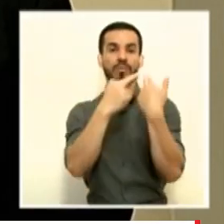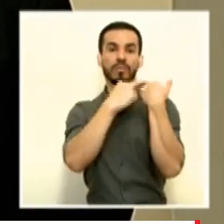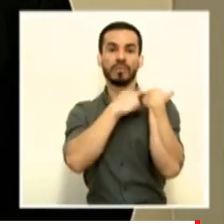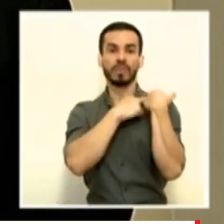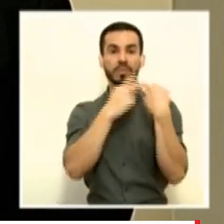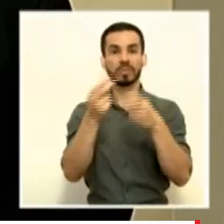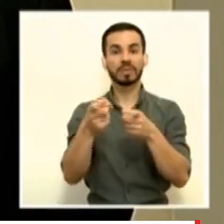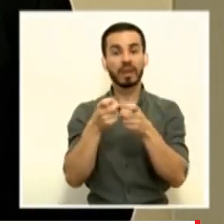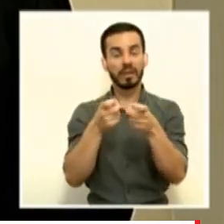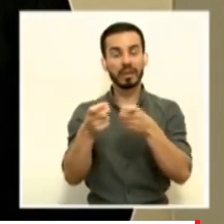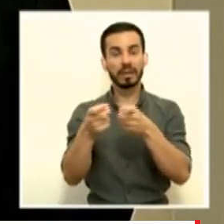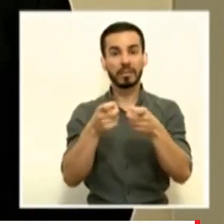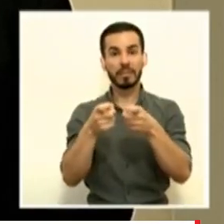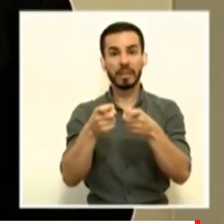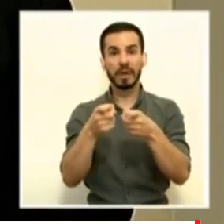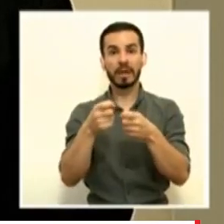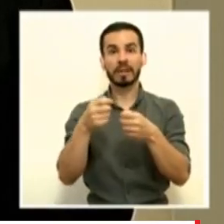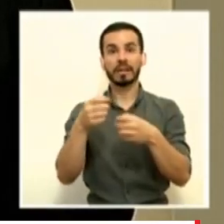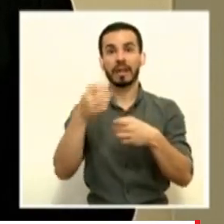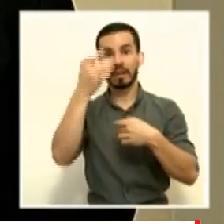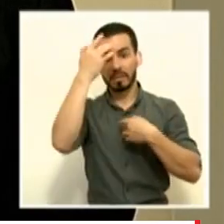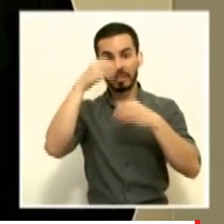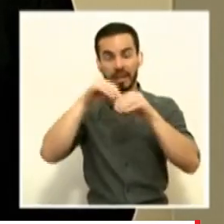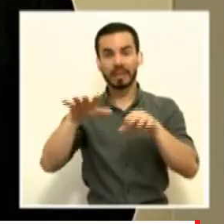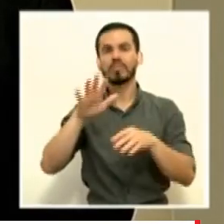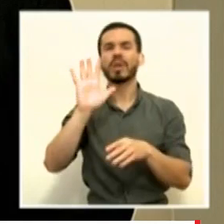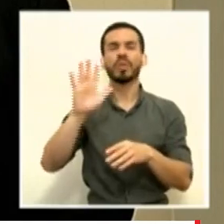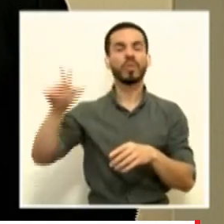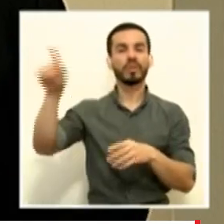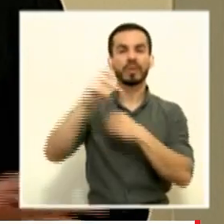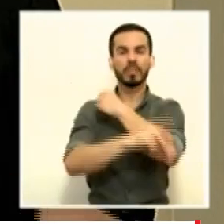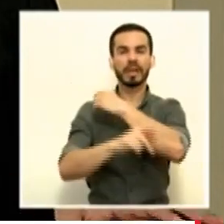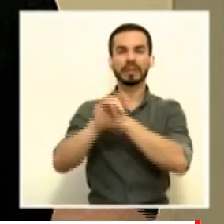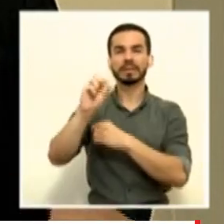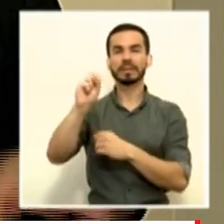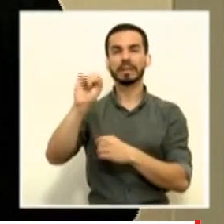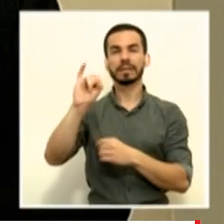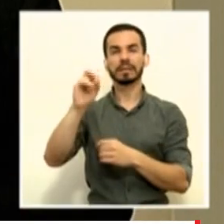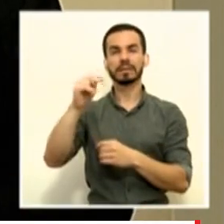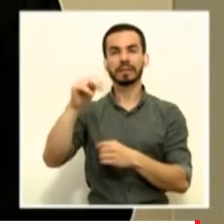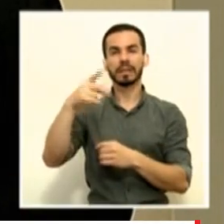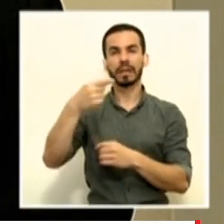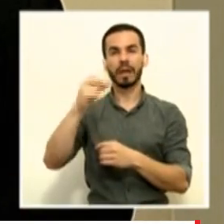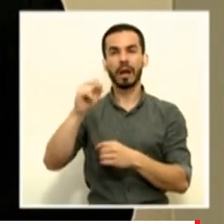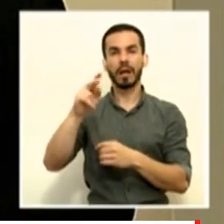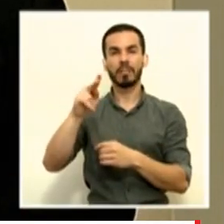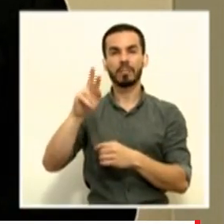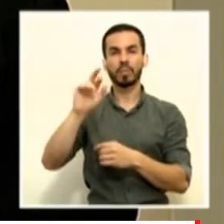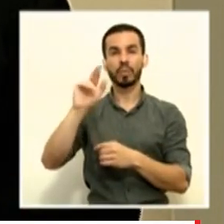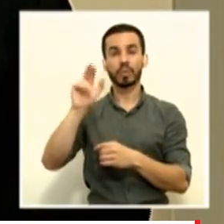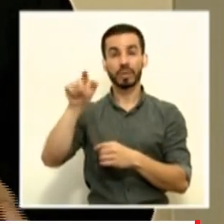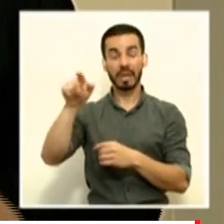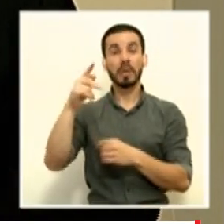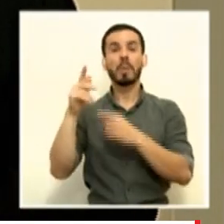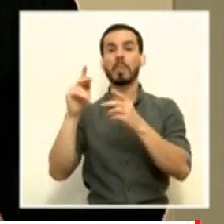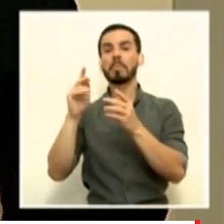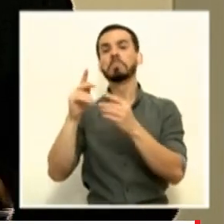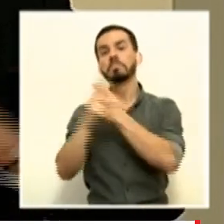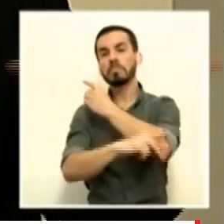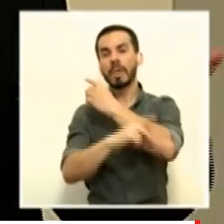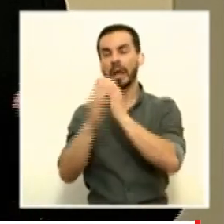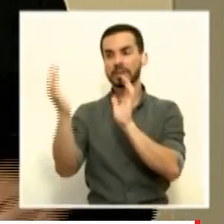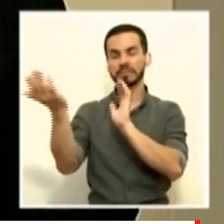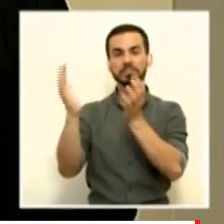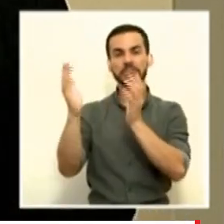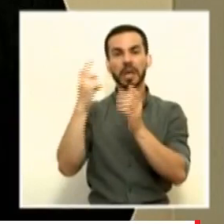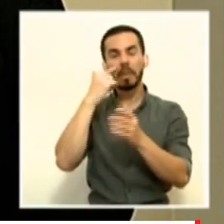encargados de manejar la pandemia en Singapur. Singapur es un país muy parecido al nuestro, desde el punto de vista